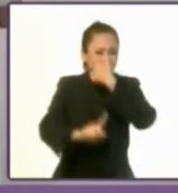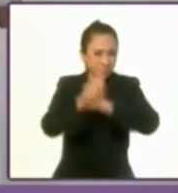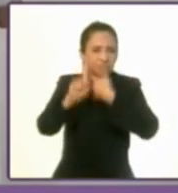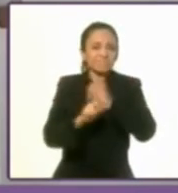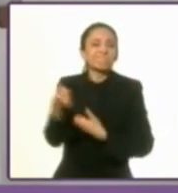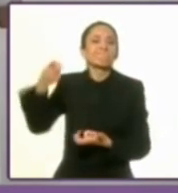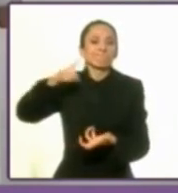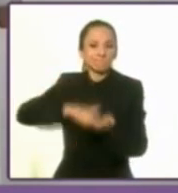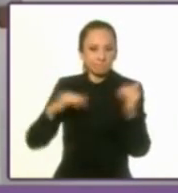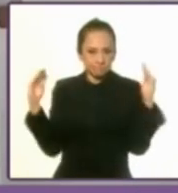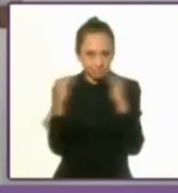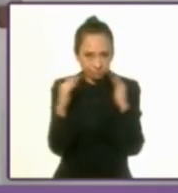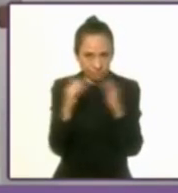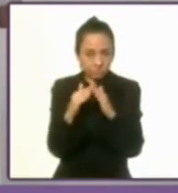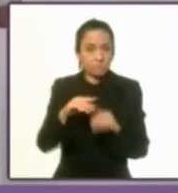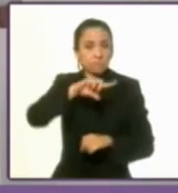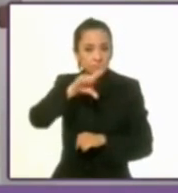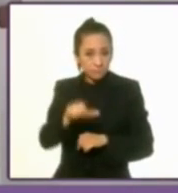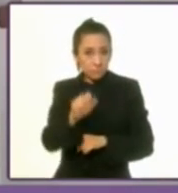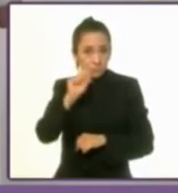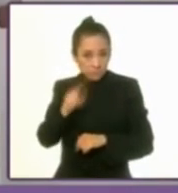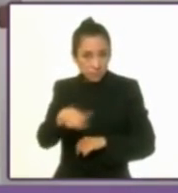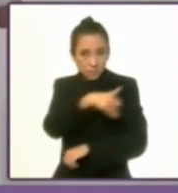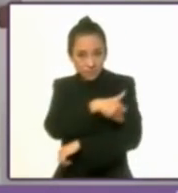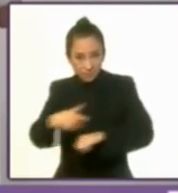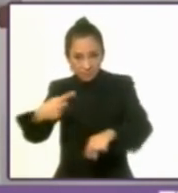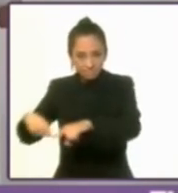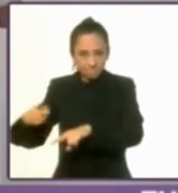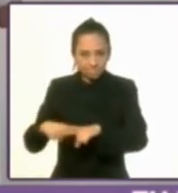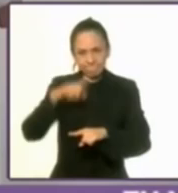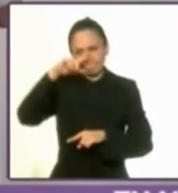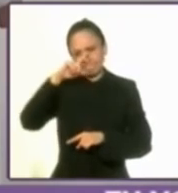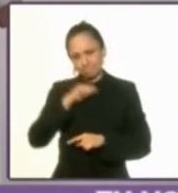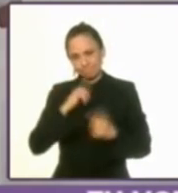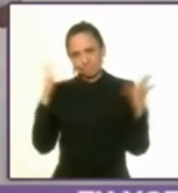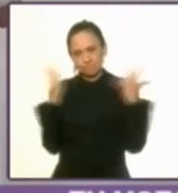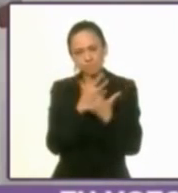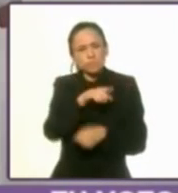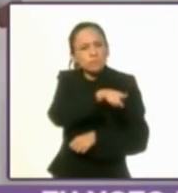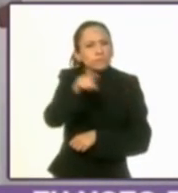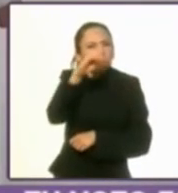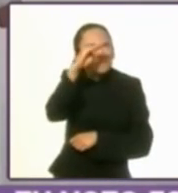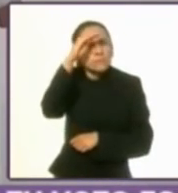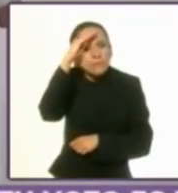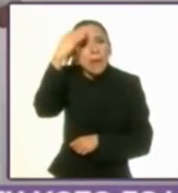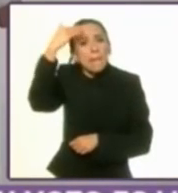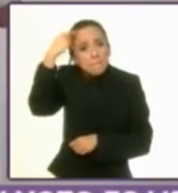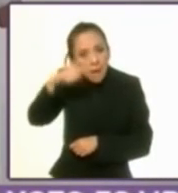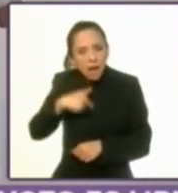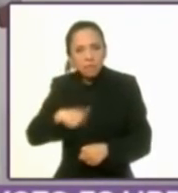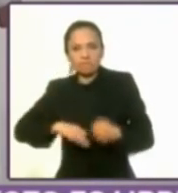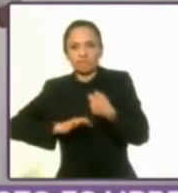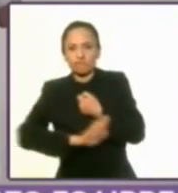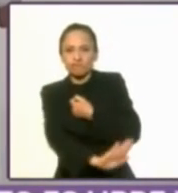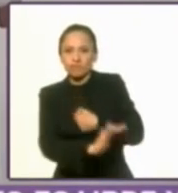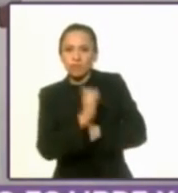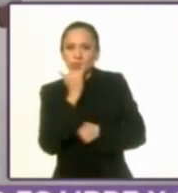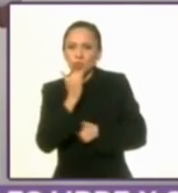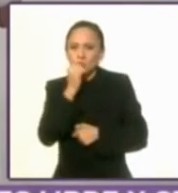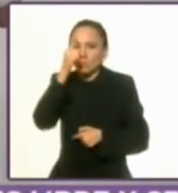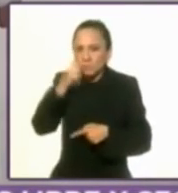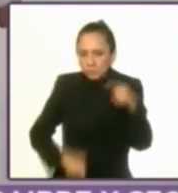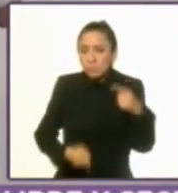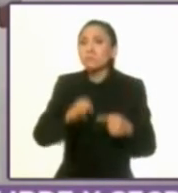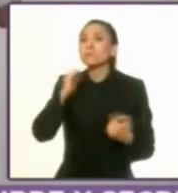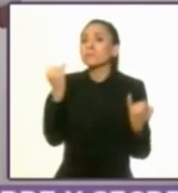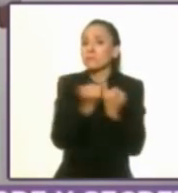afectando la vida privada que tienen pensado para prevenir y sobre todo para acompañar el sufrimiento que la violencia